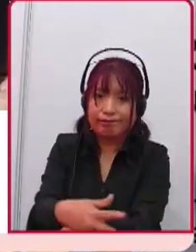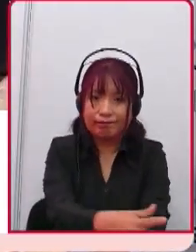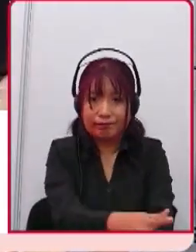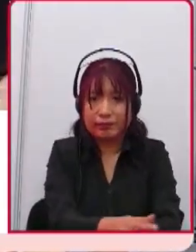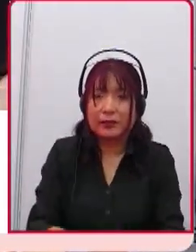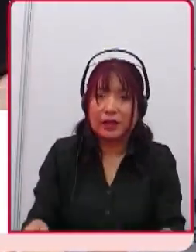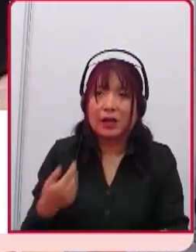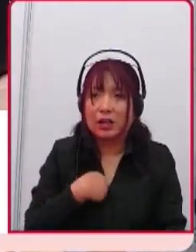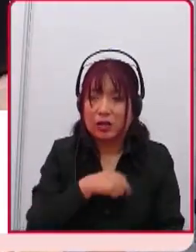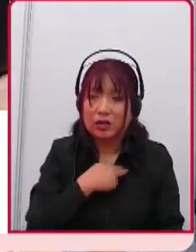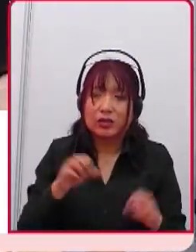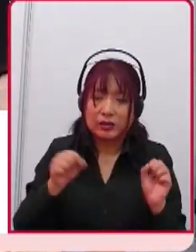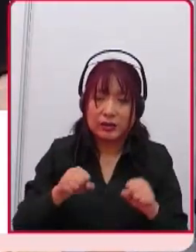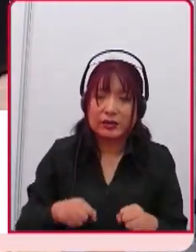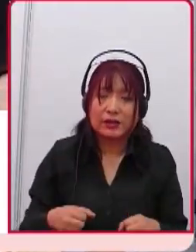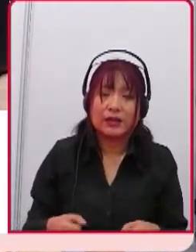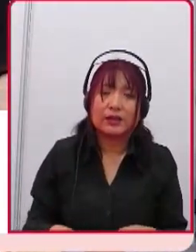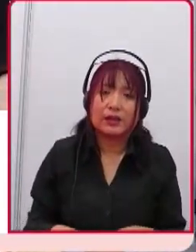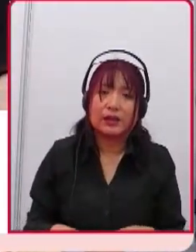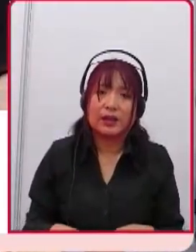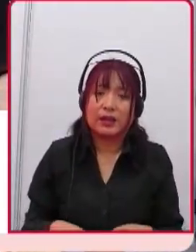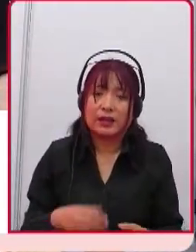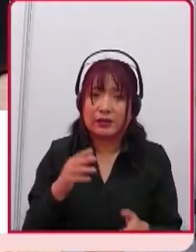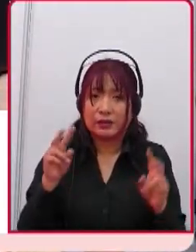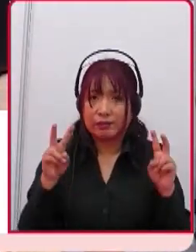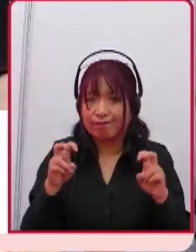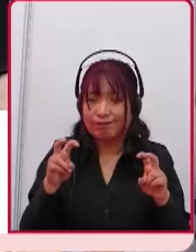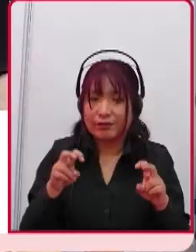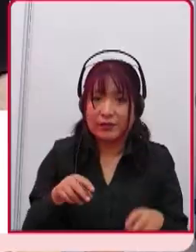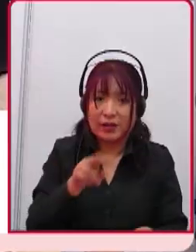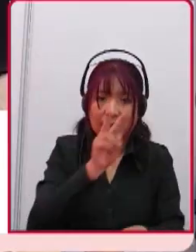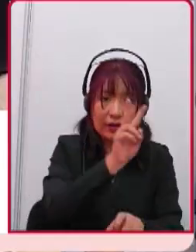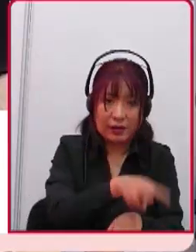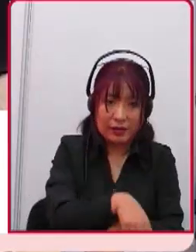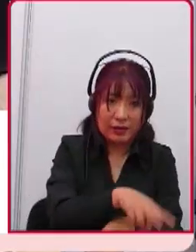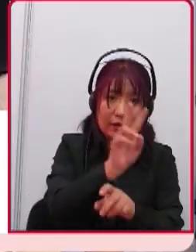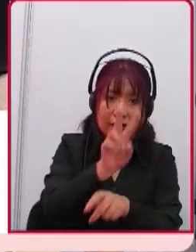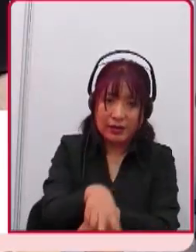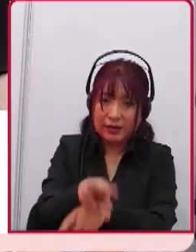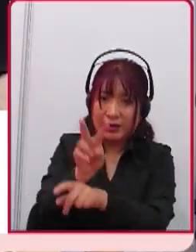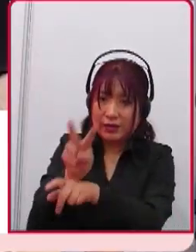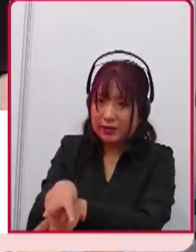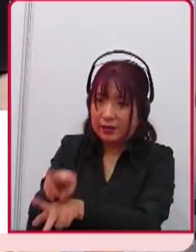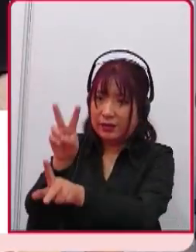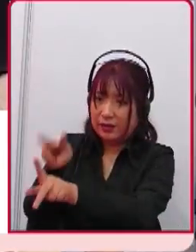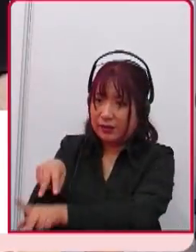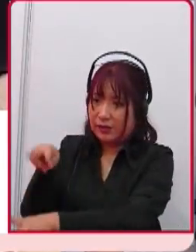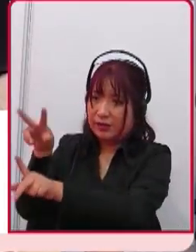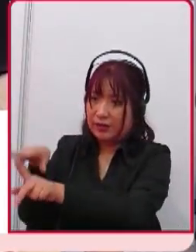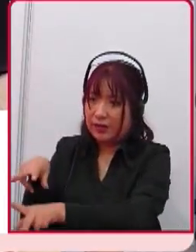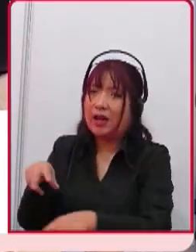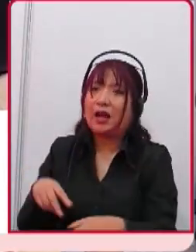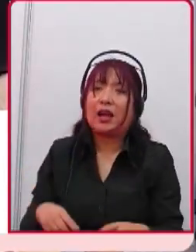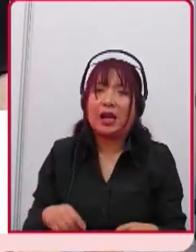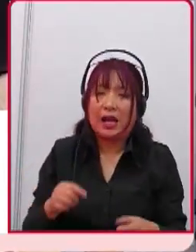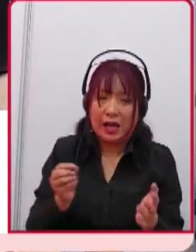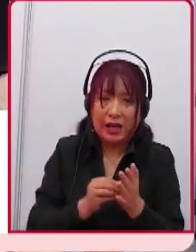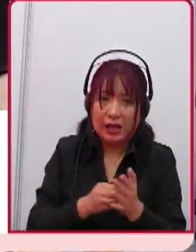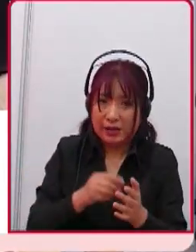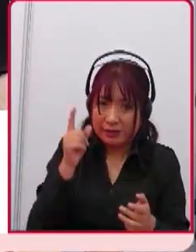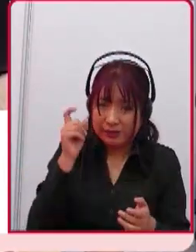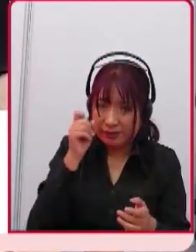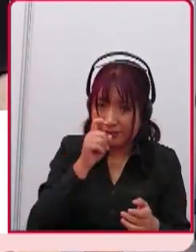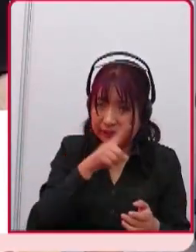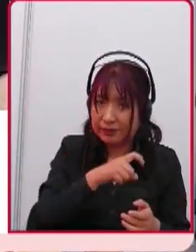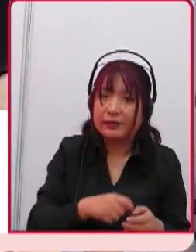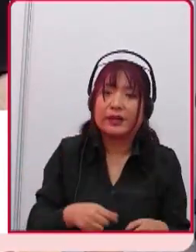tema algorítmico es el tema también del escaneo de la mina subterránea. Pero hablando ya un tema más en este caso de exterior mina,